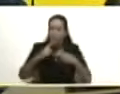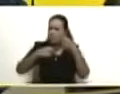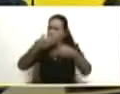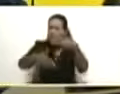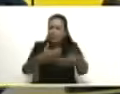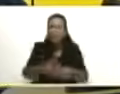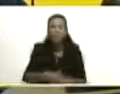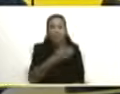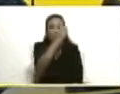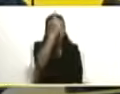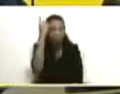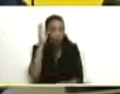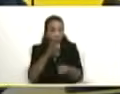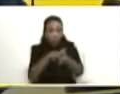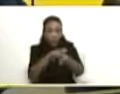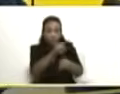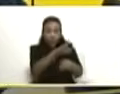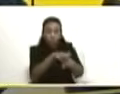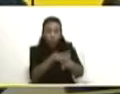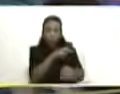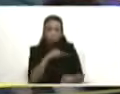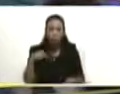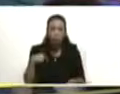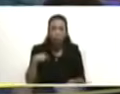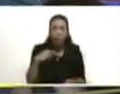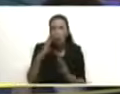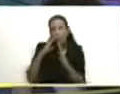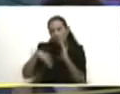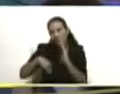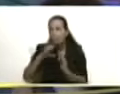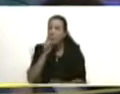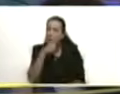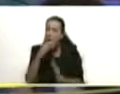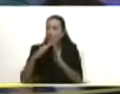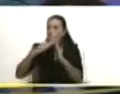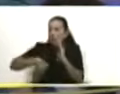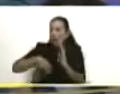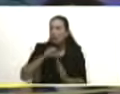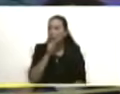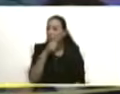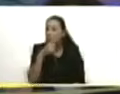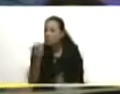Mira, Diosdado, nosotros que somos los menos chamos, Silita,